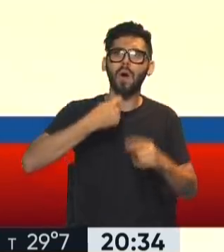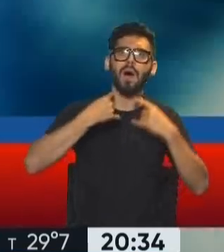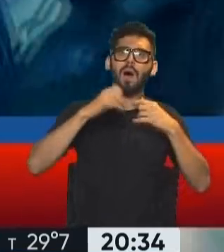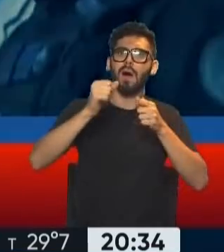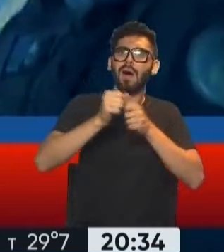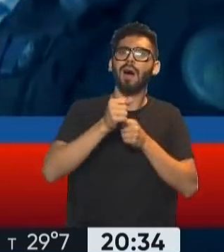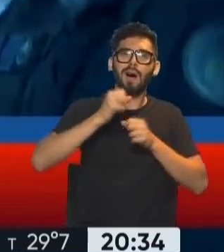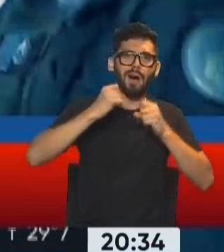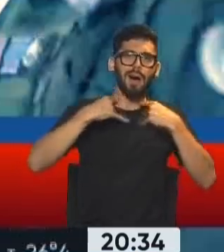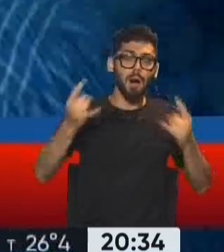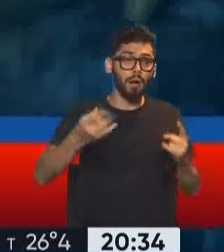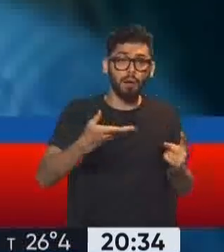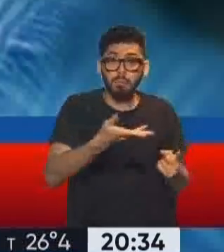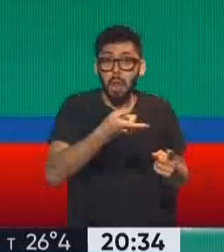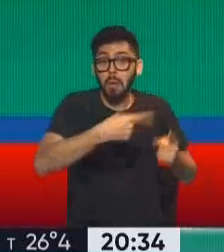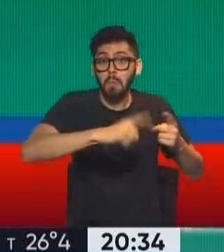ellos.